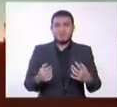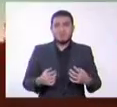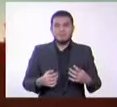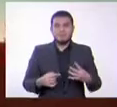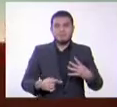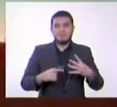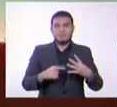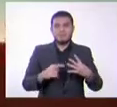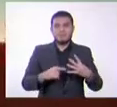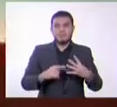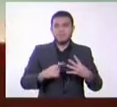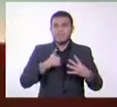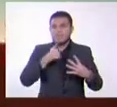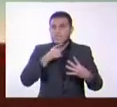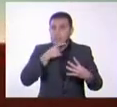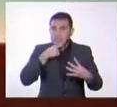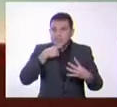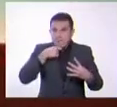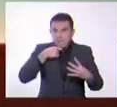la zona de desiertos,